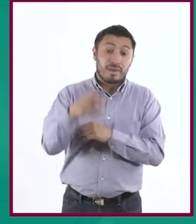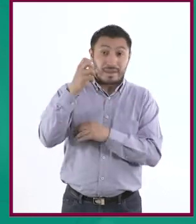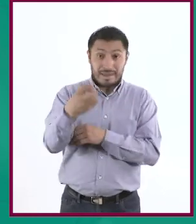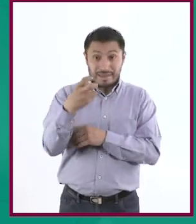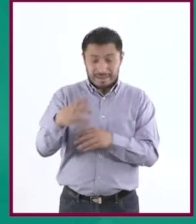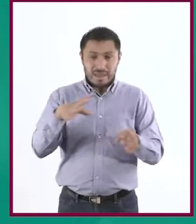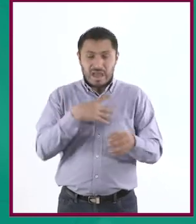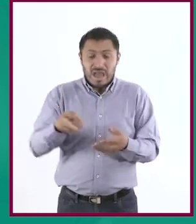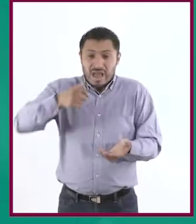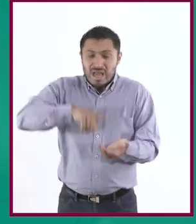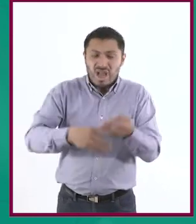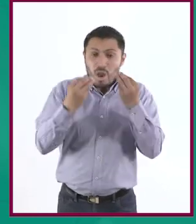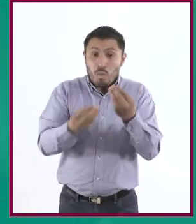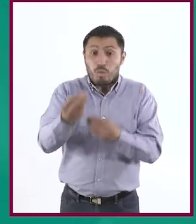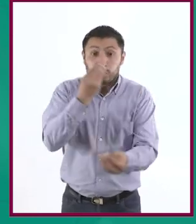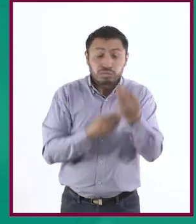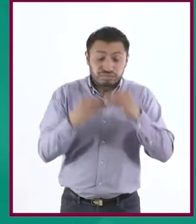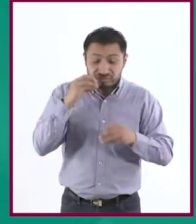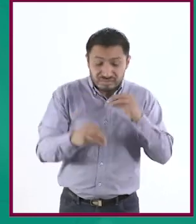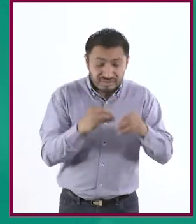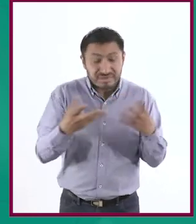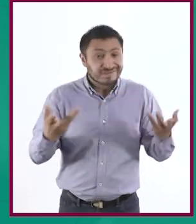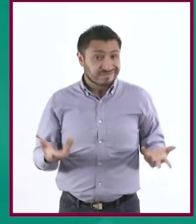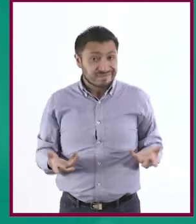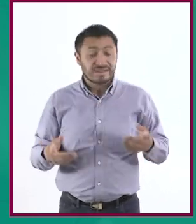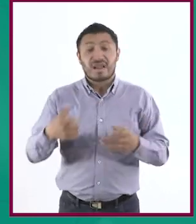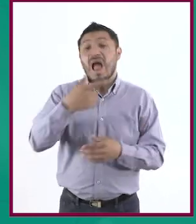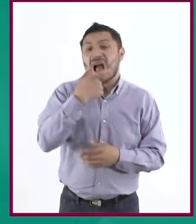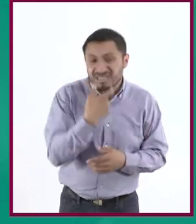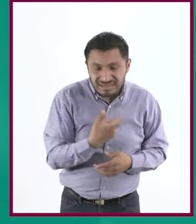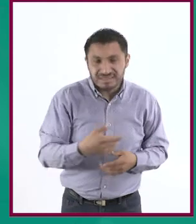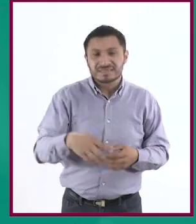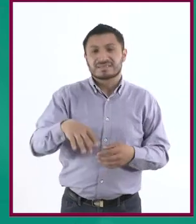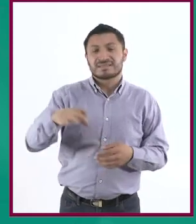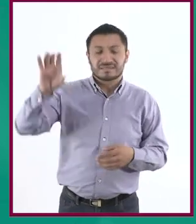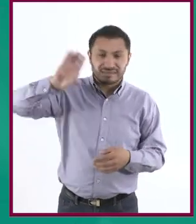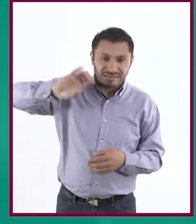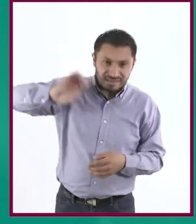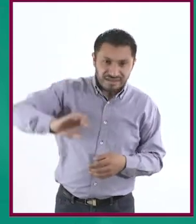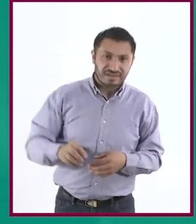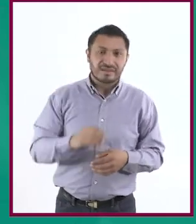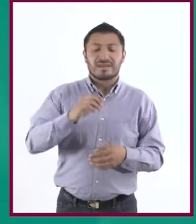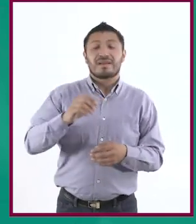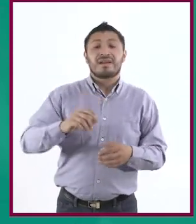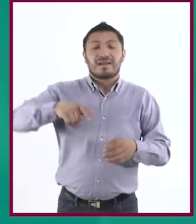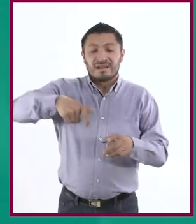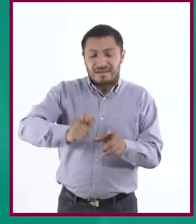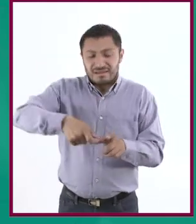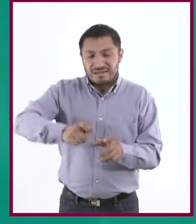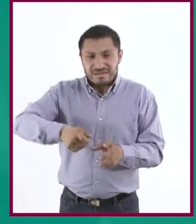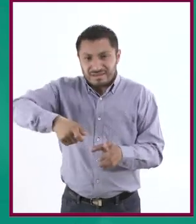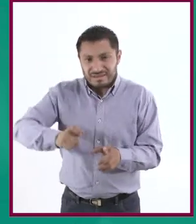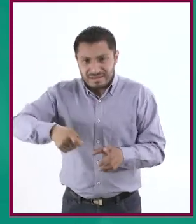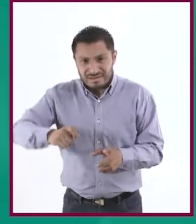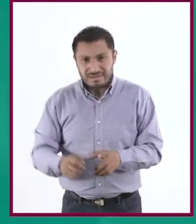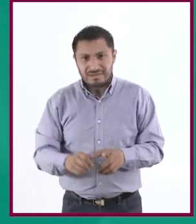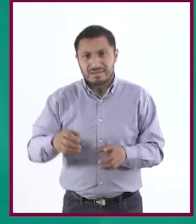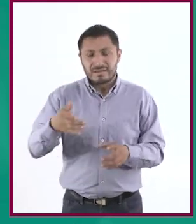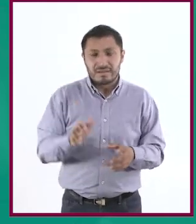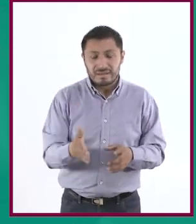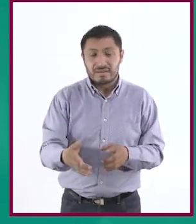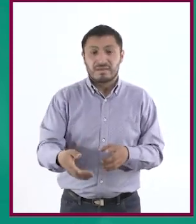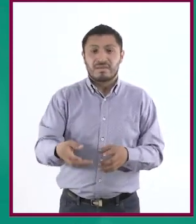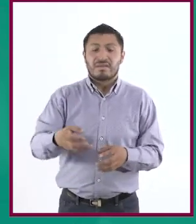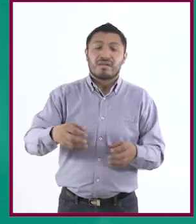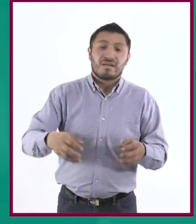está presente en muchísimos alimentos procesados, en galletas, en cereales, en atún, en